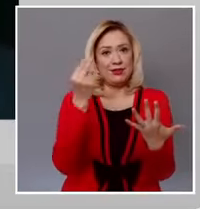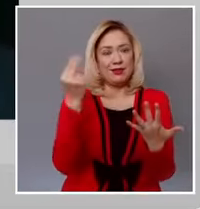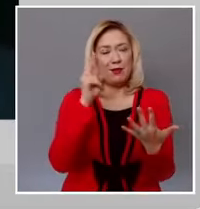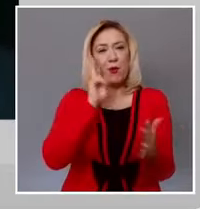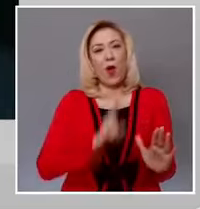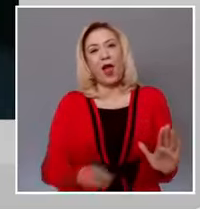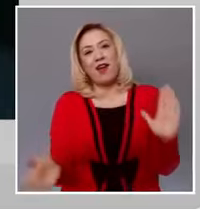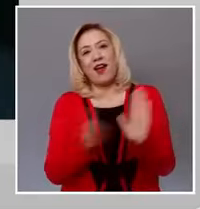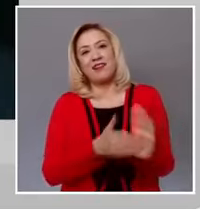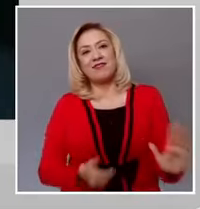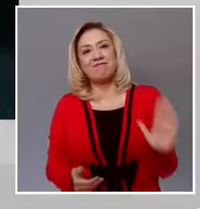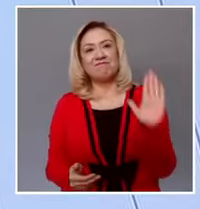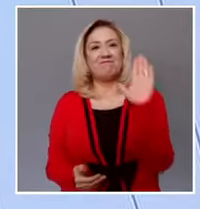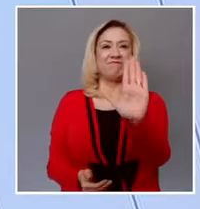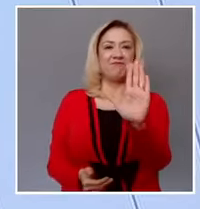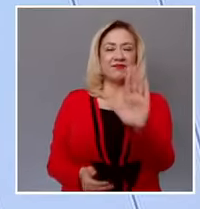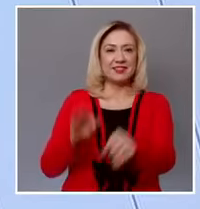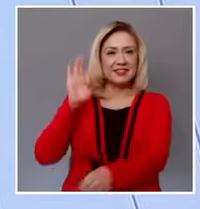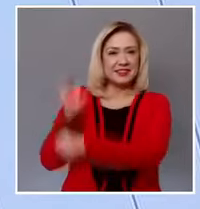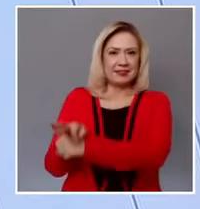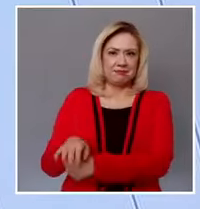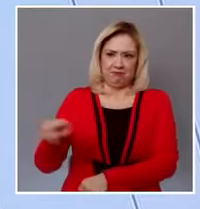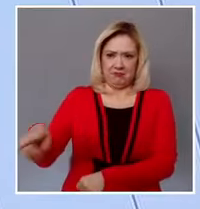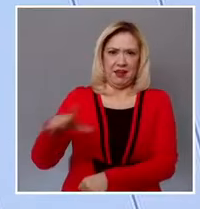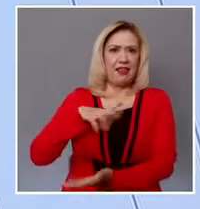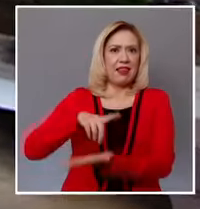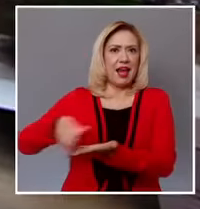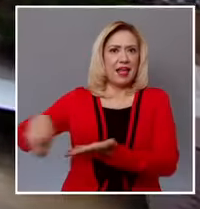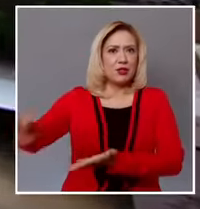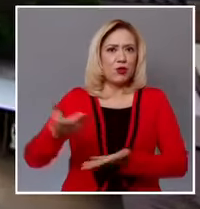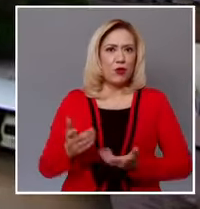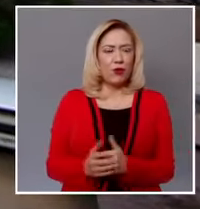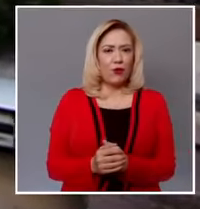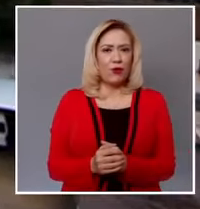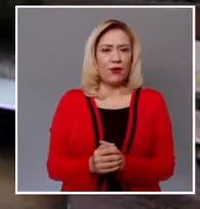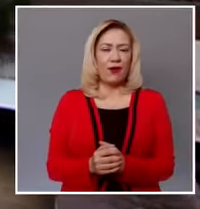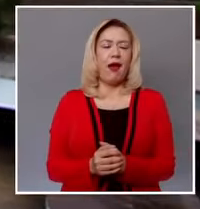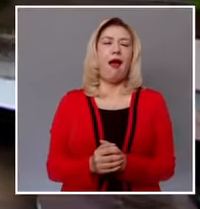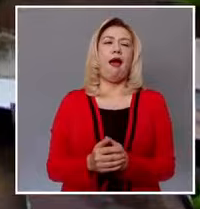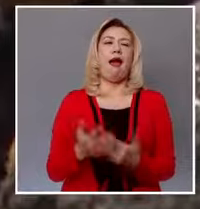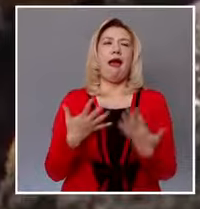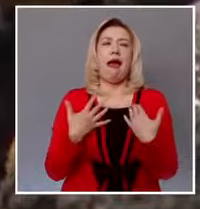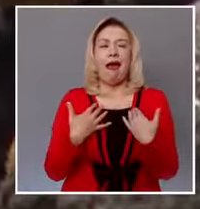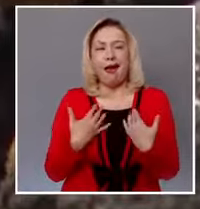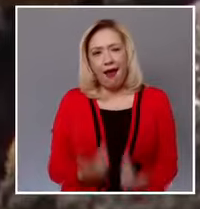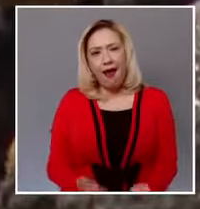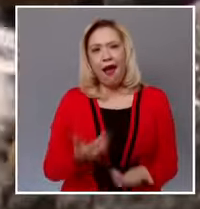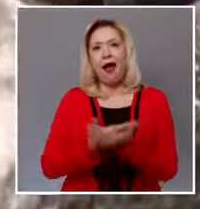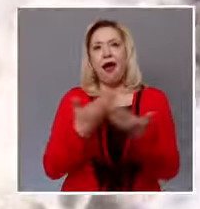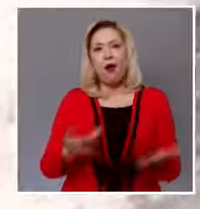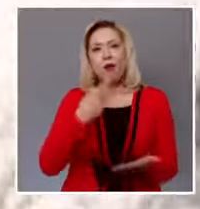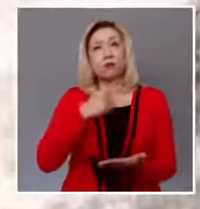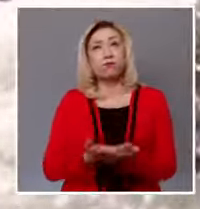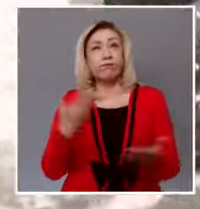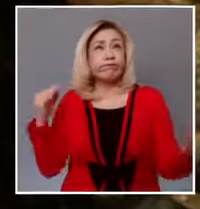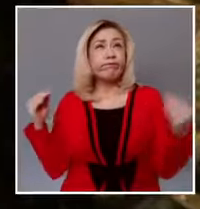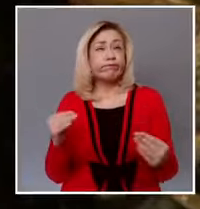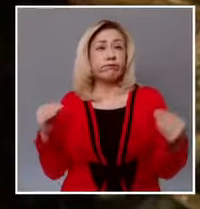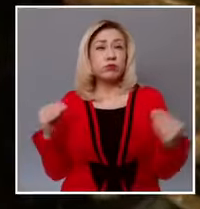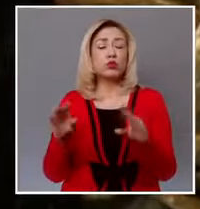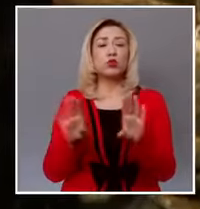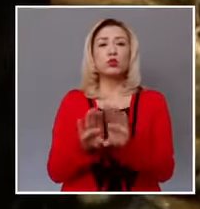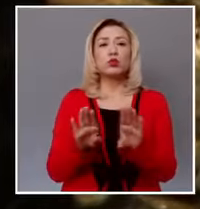a defender a la naturaleza. Revelaron que la mayoría de los litigios que se presentan actualmente no se plantean desde la afectación directa al